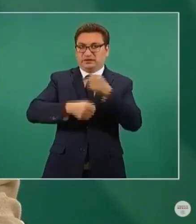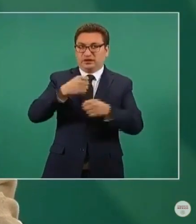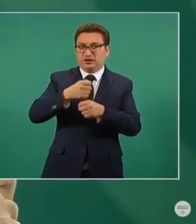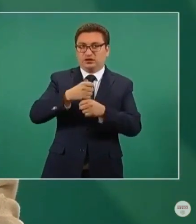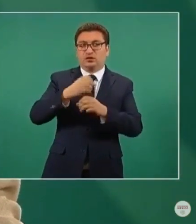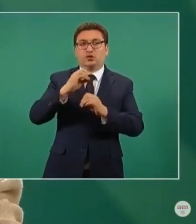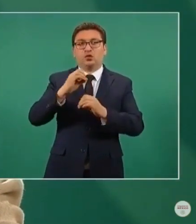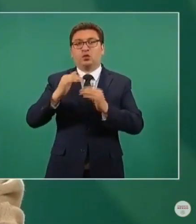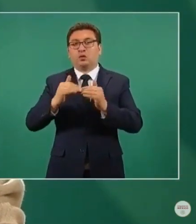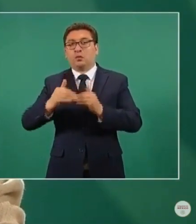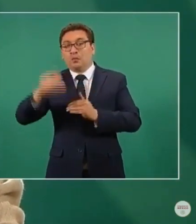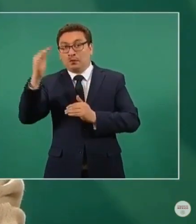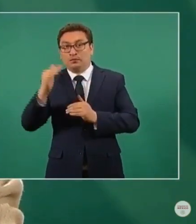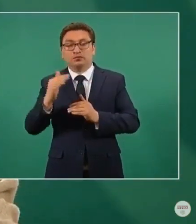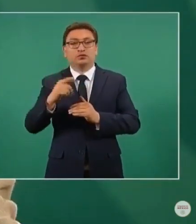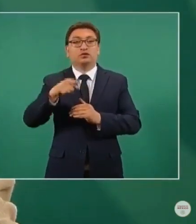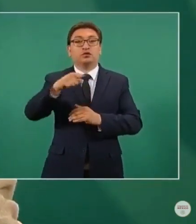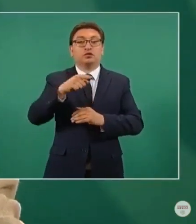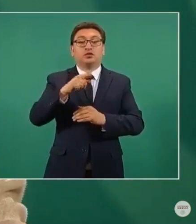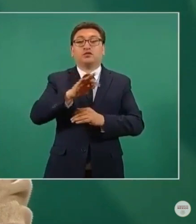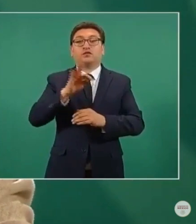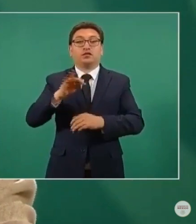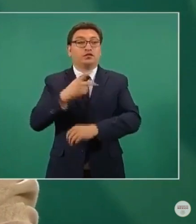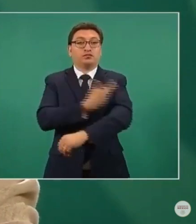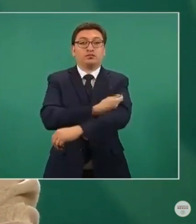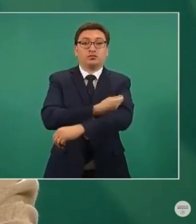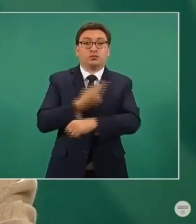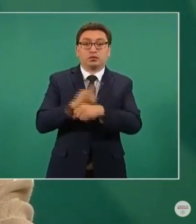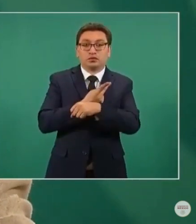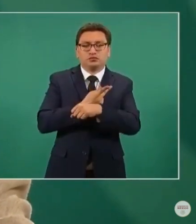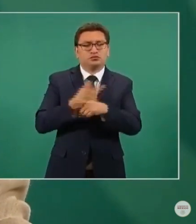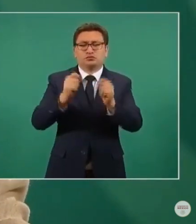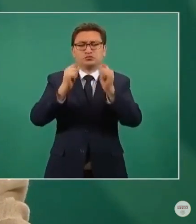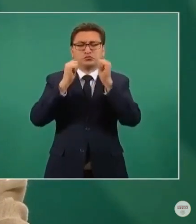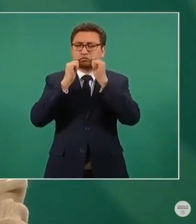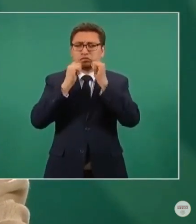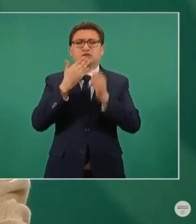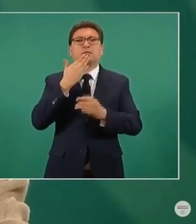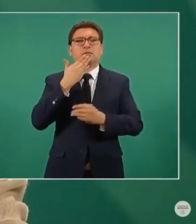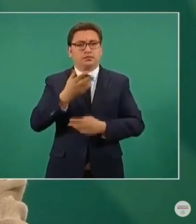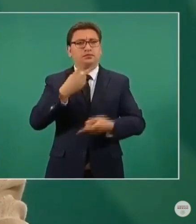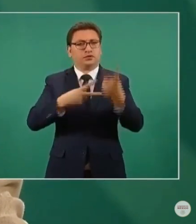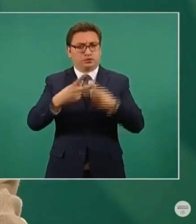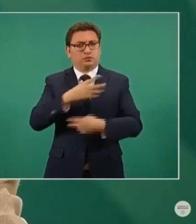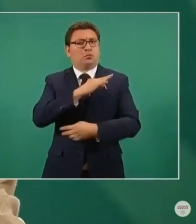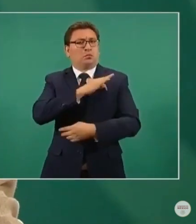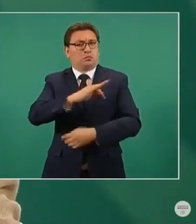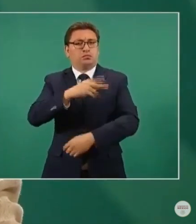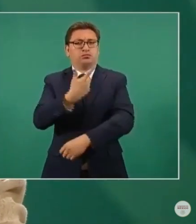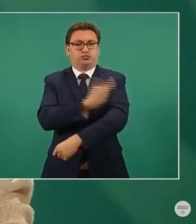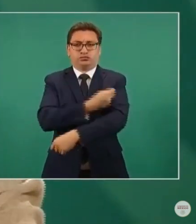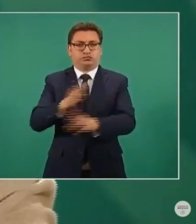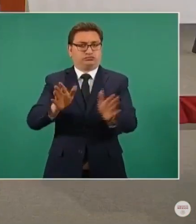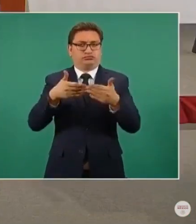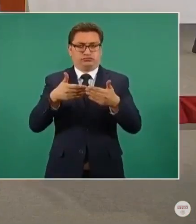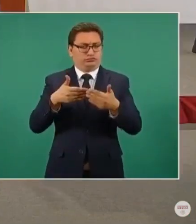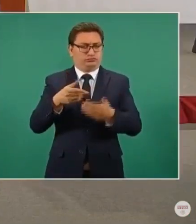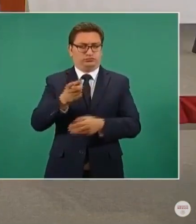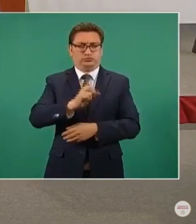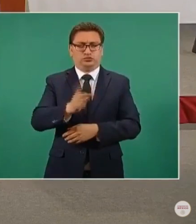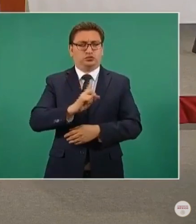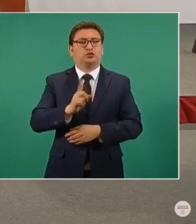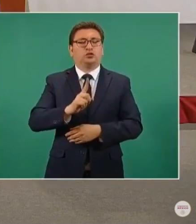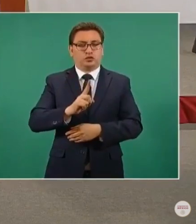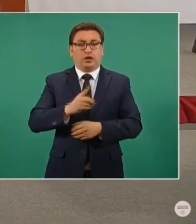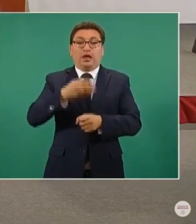y por alguna razón no se vacunó cuando le correspondía, sigue siendo bienvenida a ser vacunada. No está cerrada la puerta. Aunque la